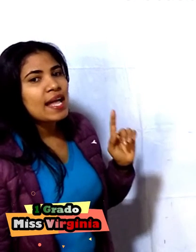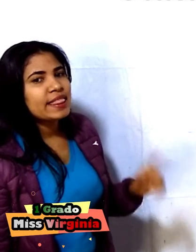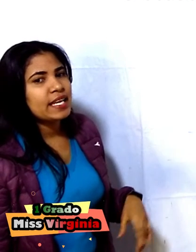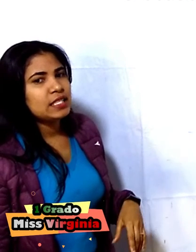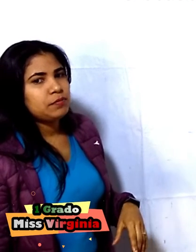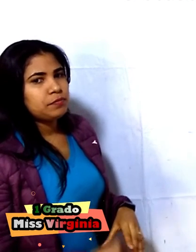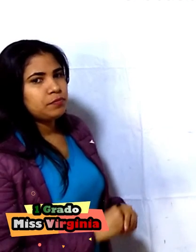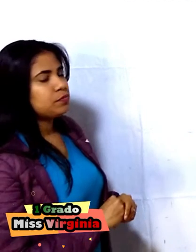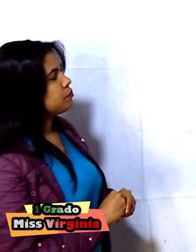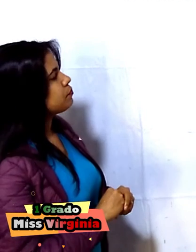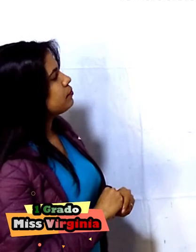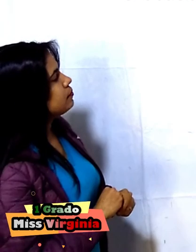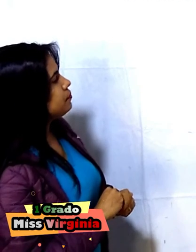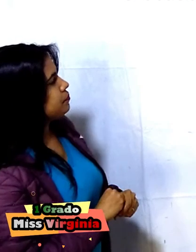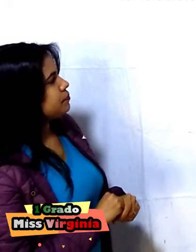chocolate.